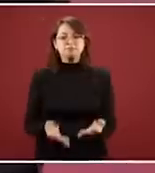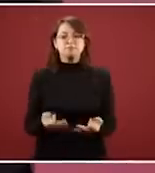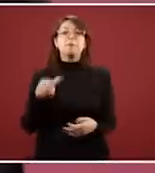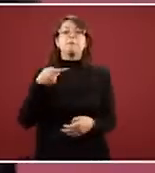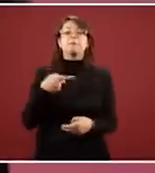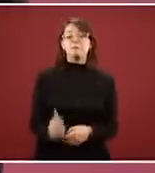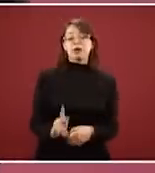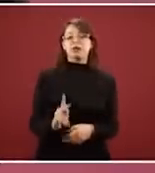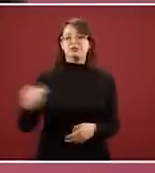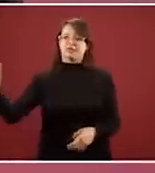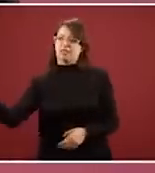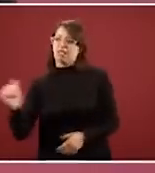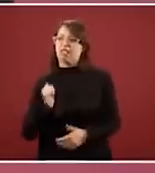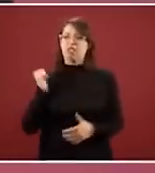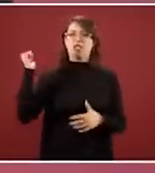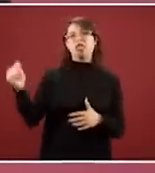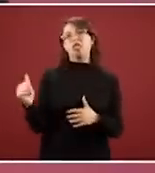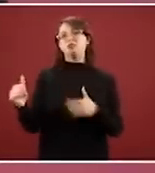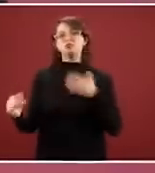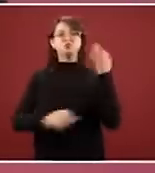politizar estos